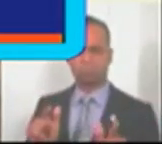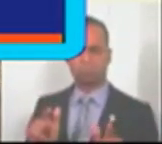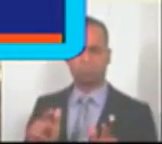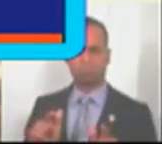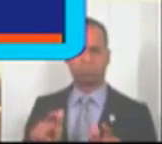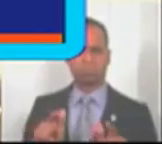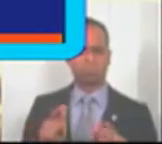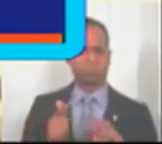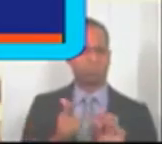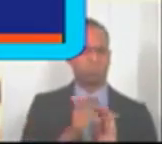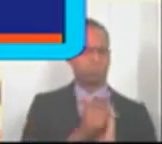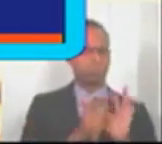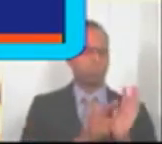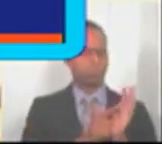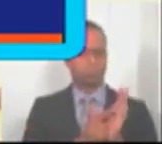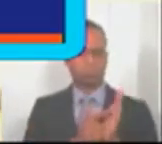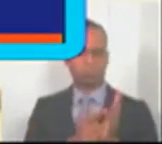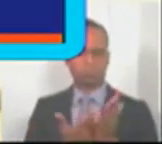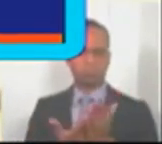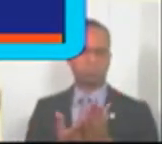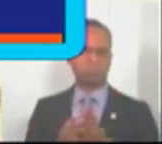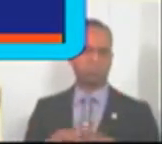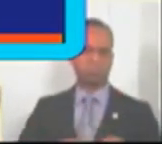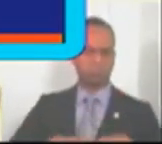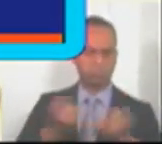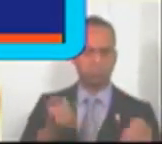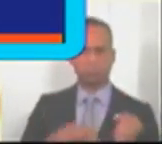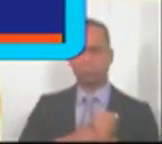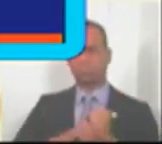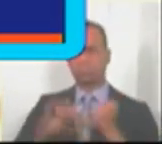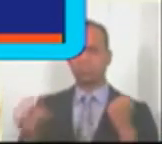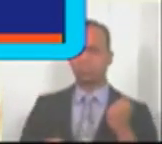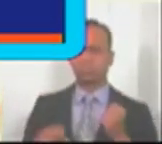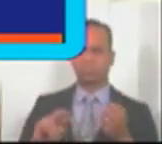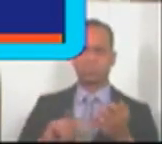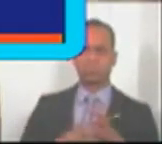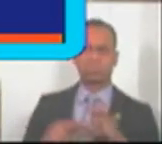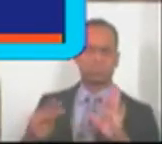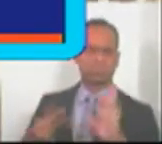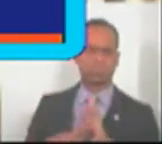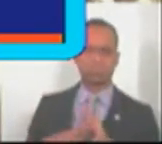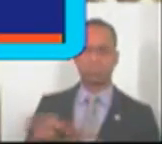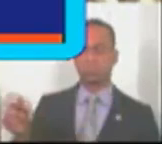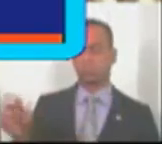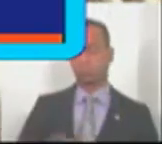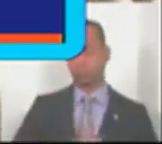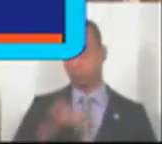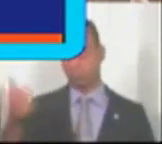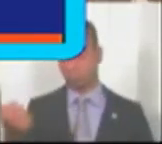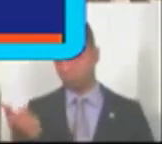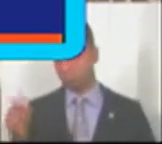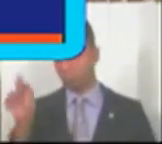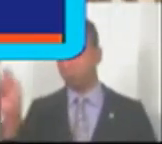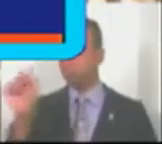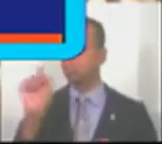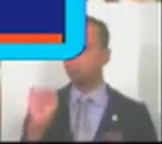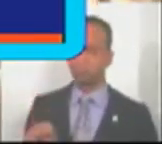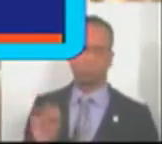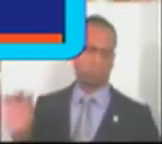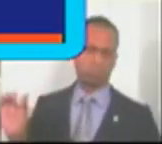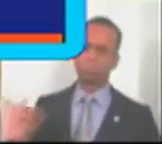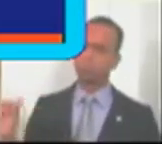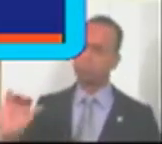la ley o la sobrepasa, está justificando que otro la sobrepase